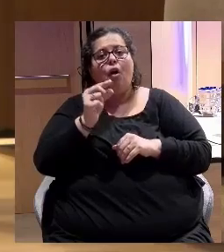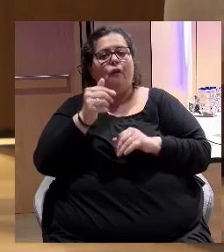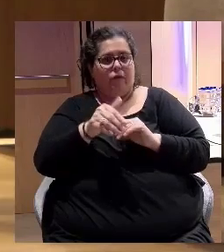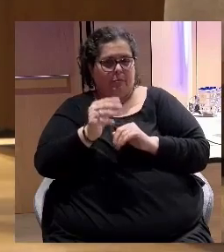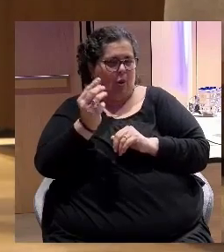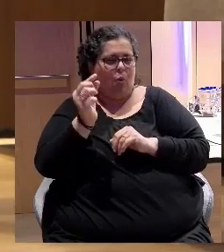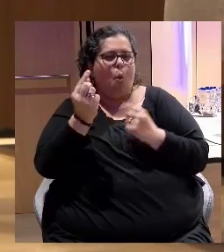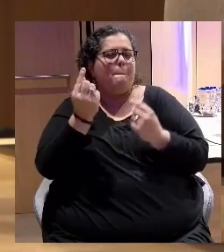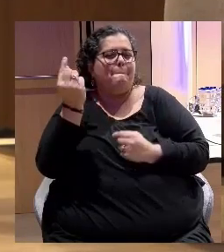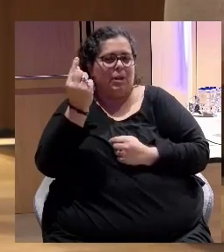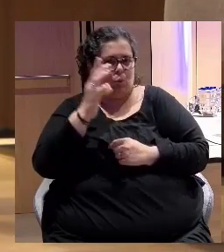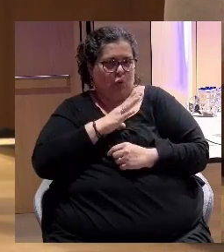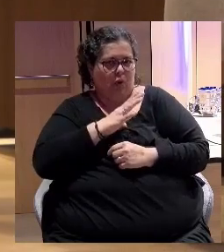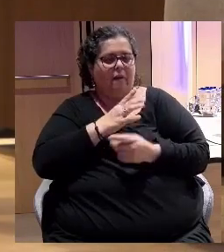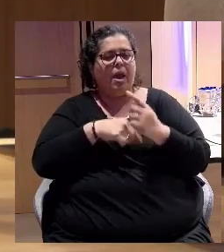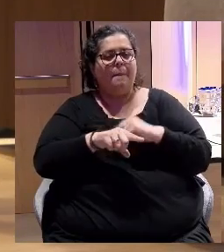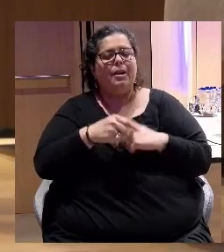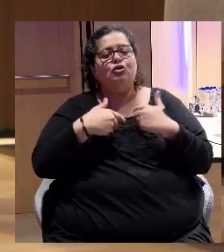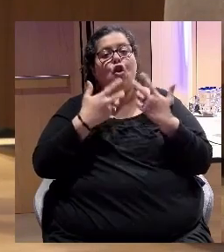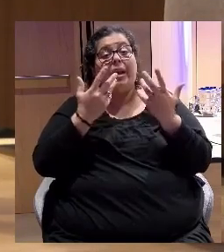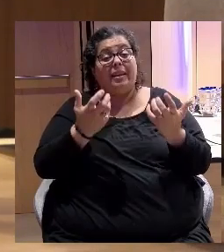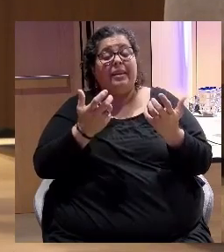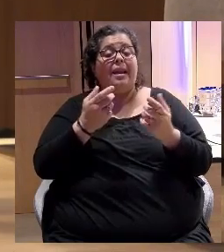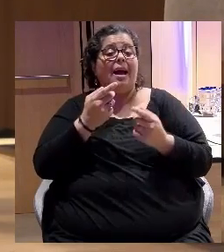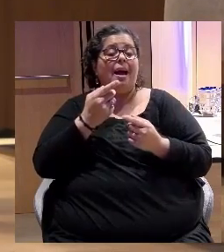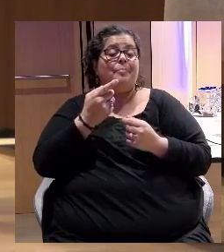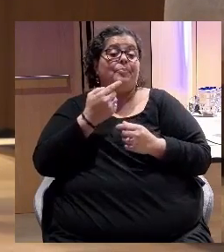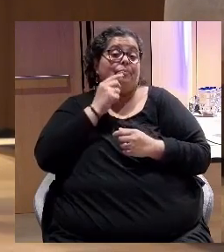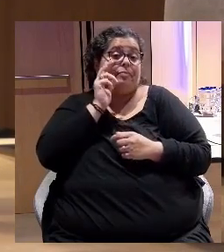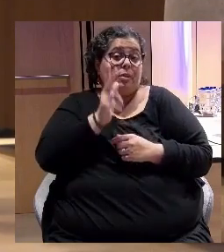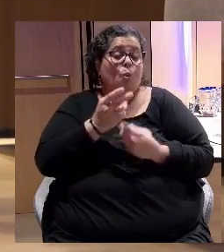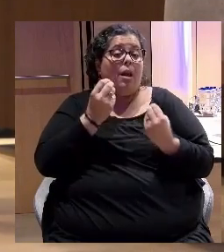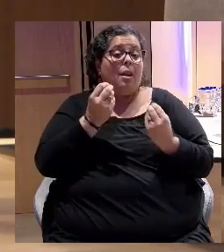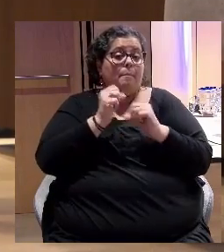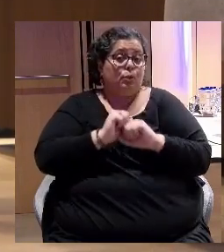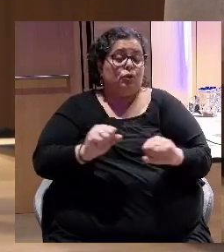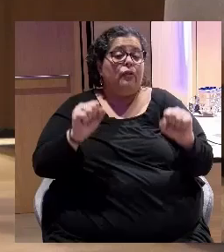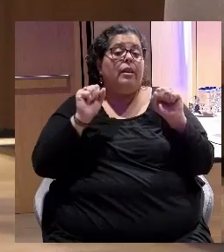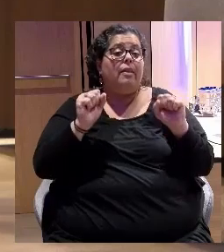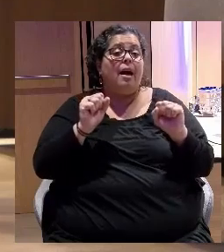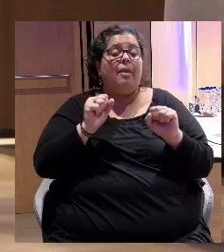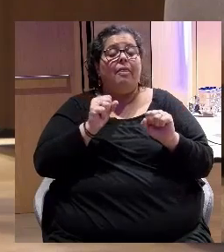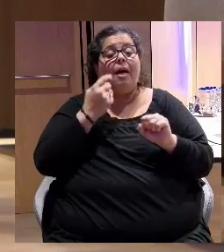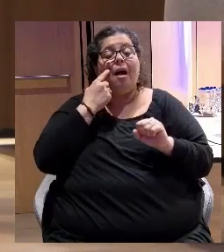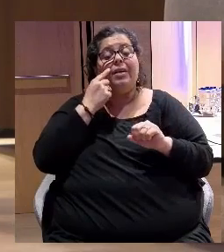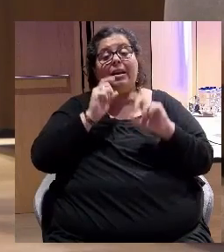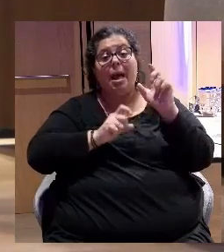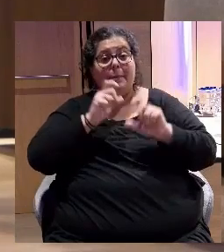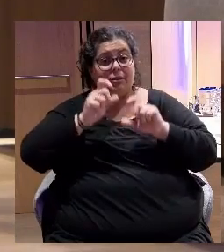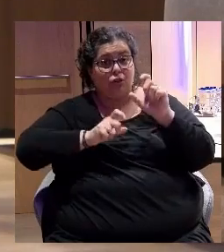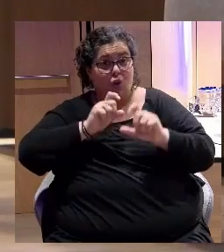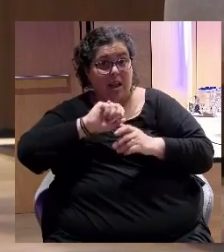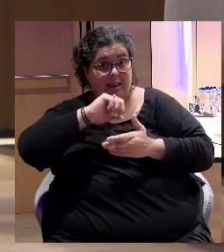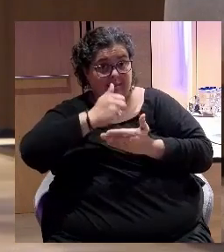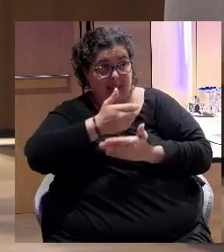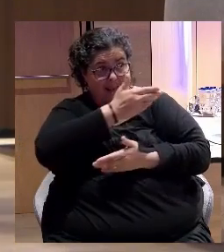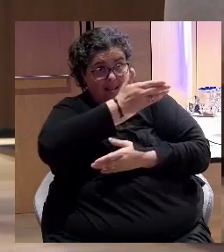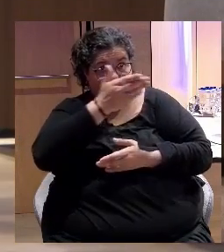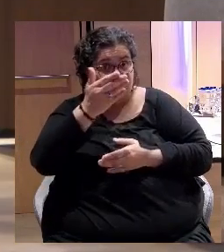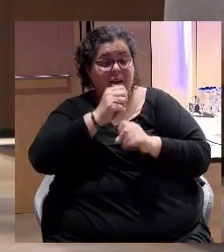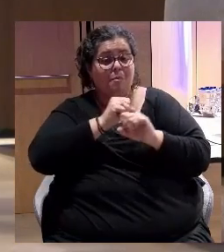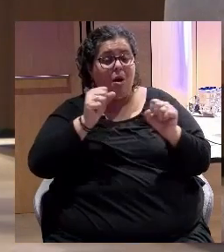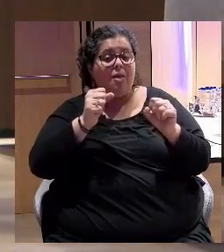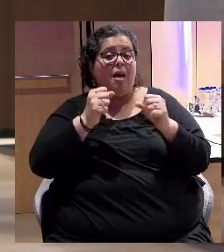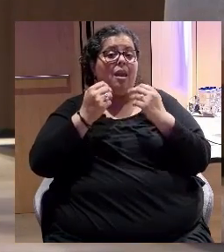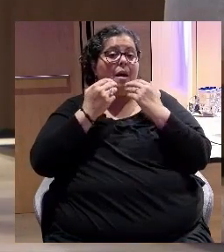minutos, pero quería justamente abrir la posibilidad de que las personas que están escuchando, bueno,